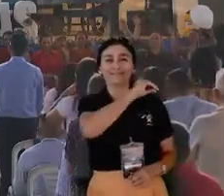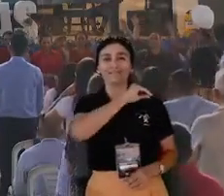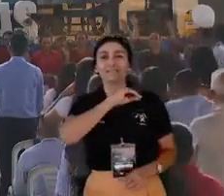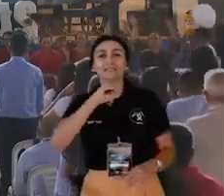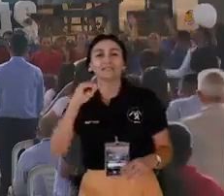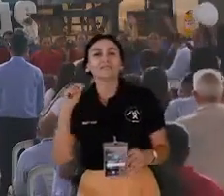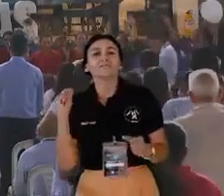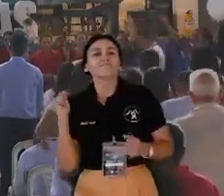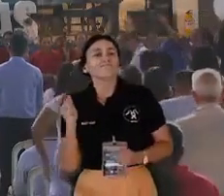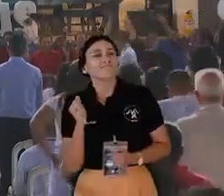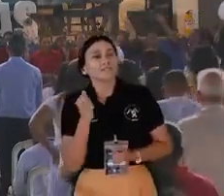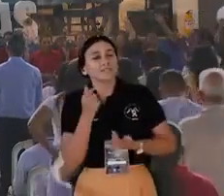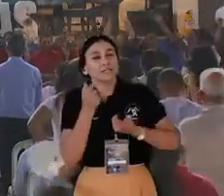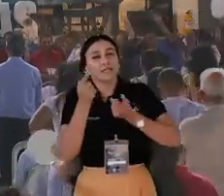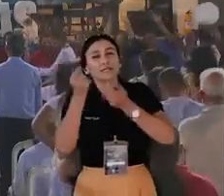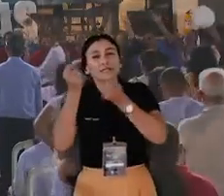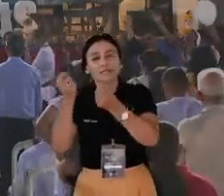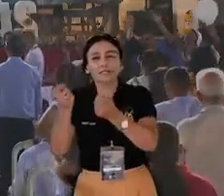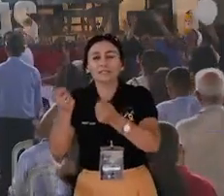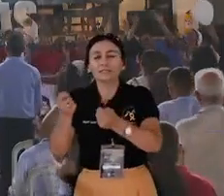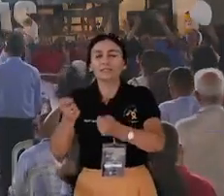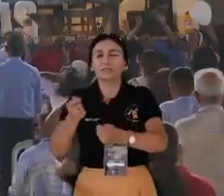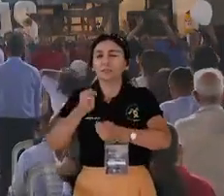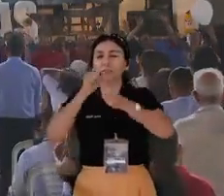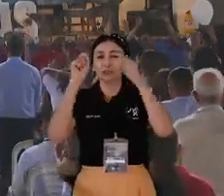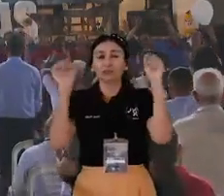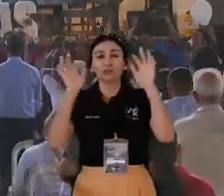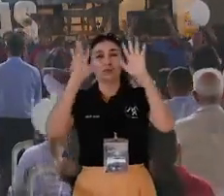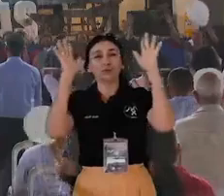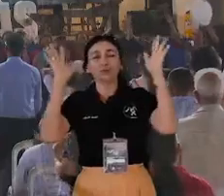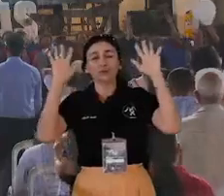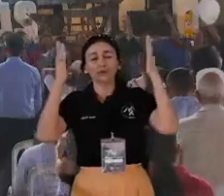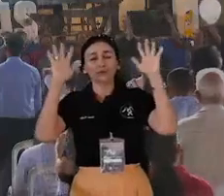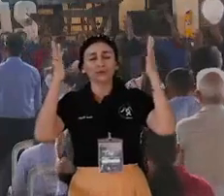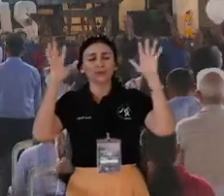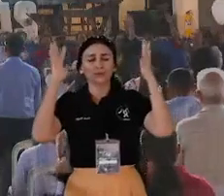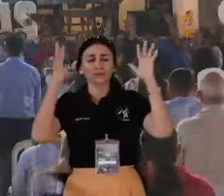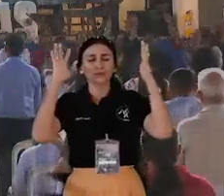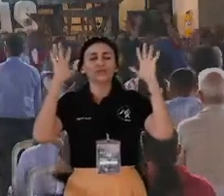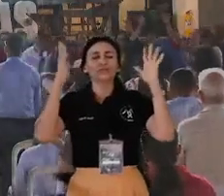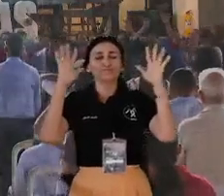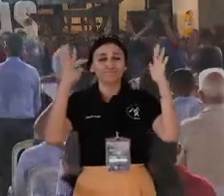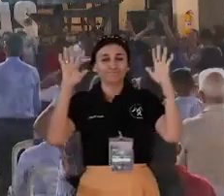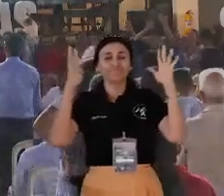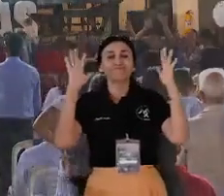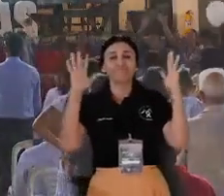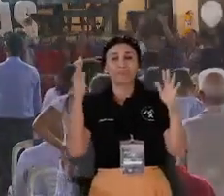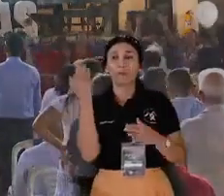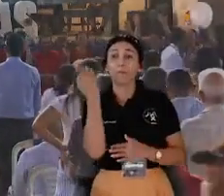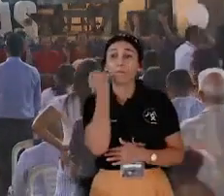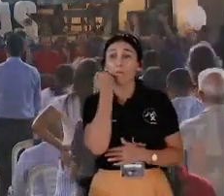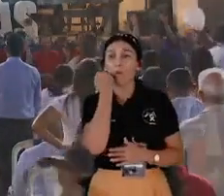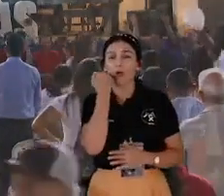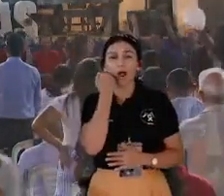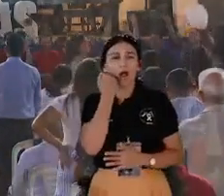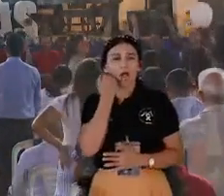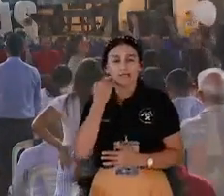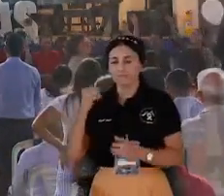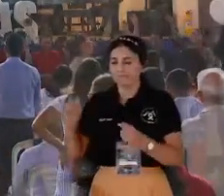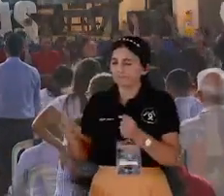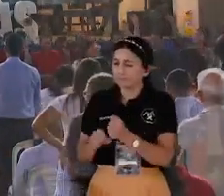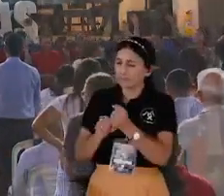seta la vaquita lanzada, la mamana que sale. Estamos dispuestas a darlo todo por